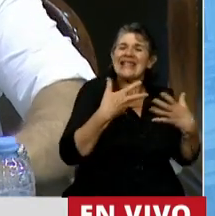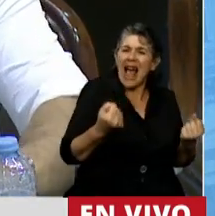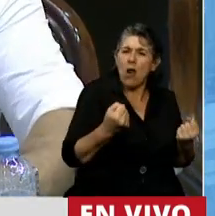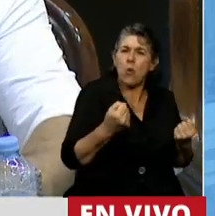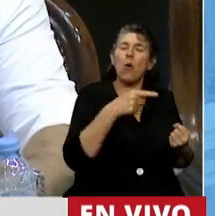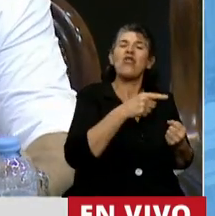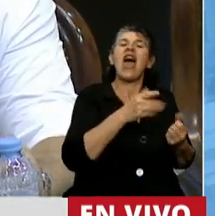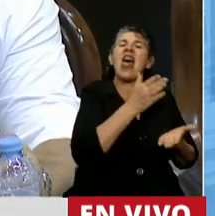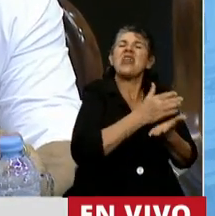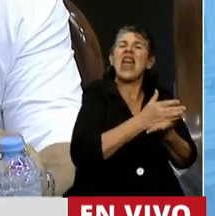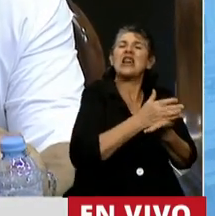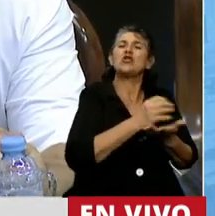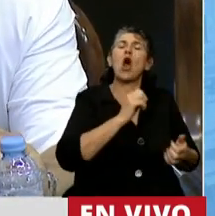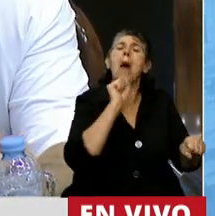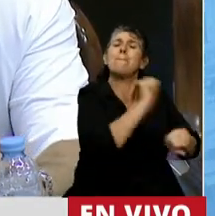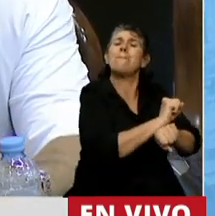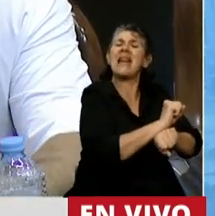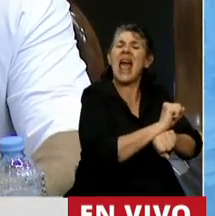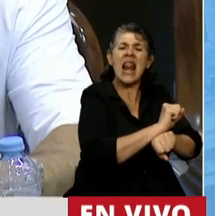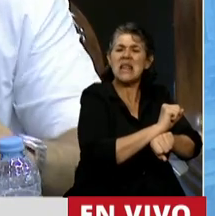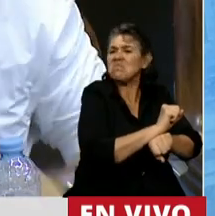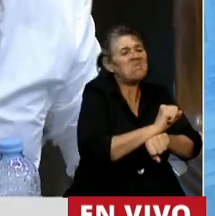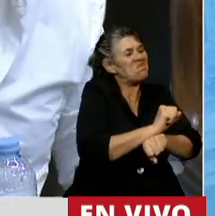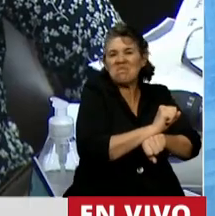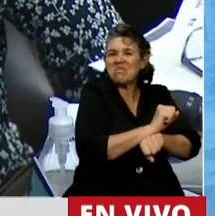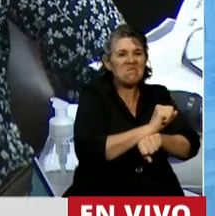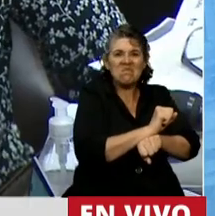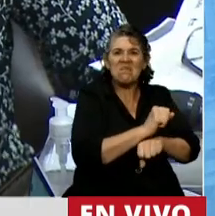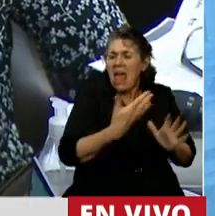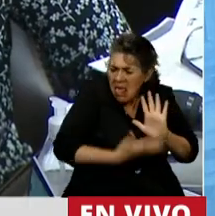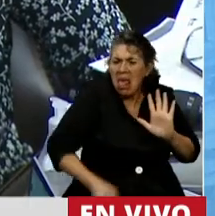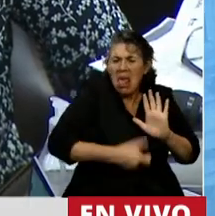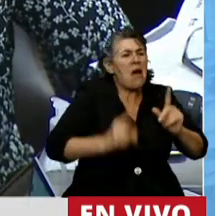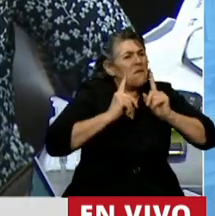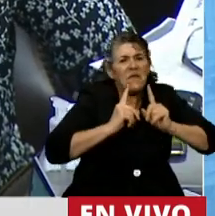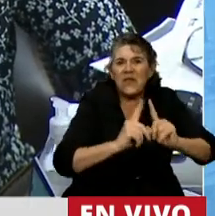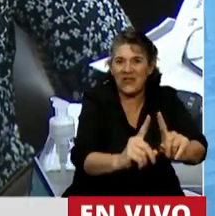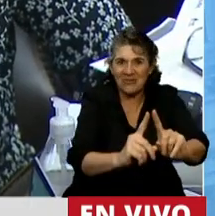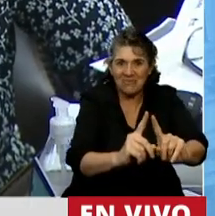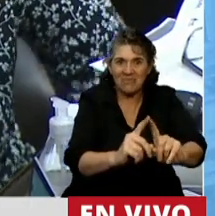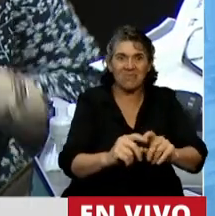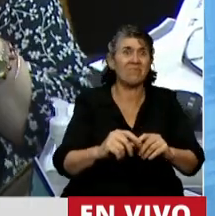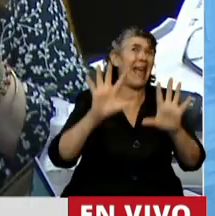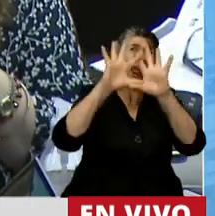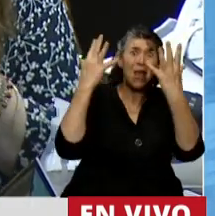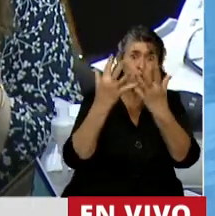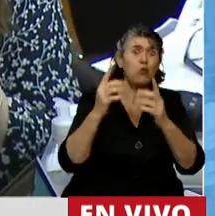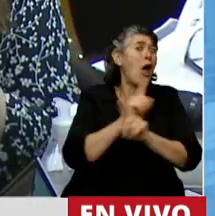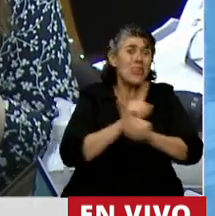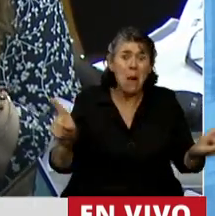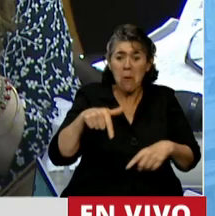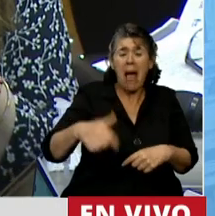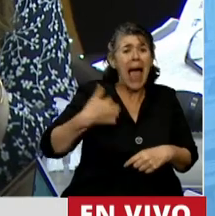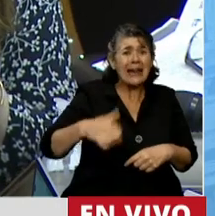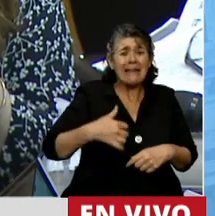no ha desincentivado ni ha evitado ningún aborto en el mundo ni en la Argentina. Además, me opongo que